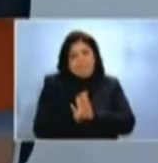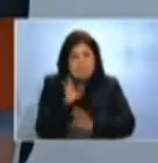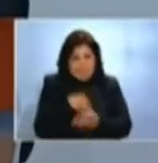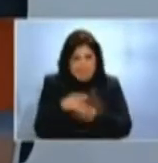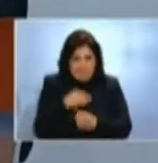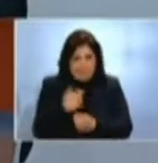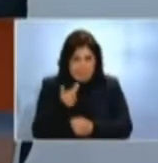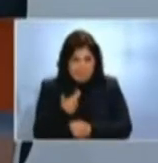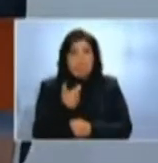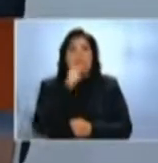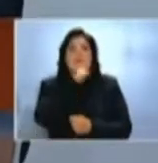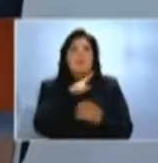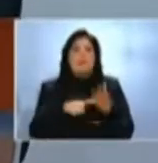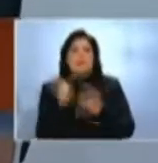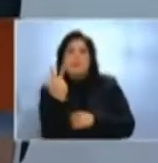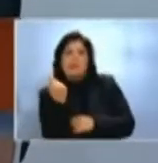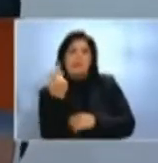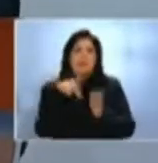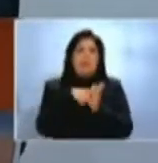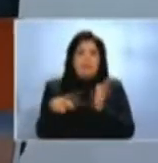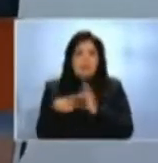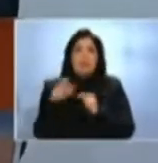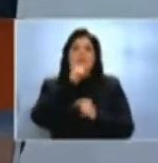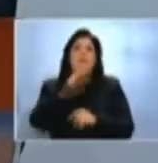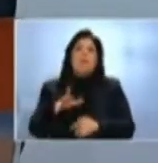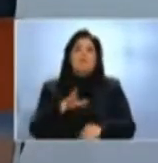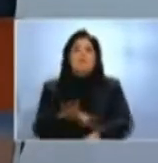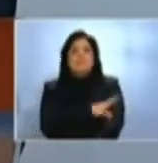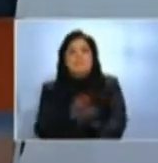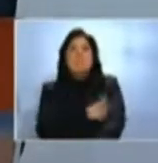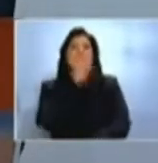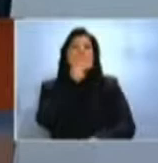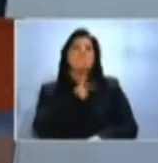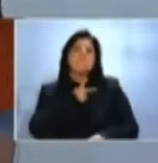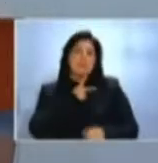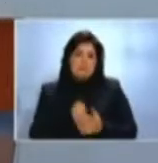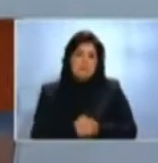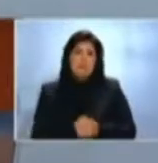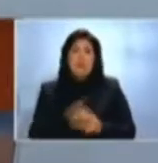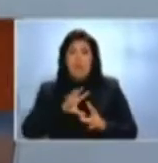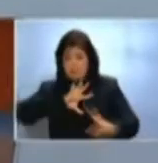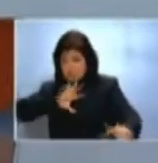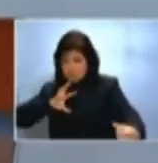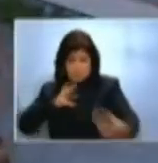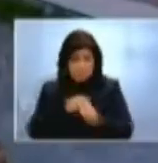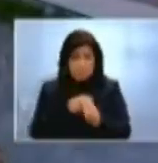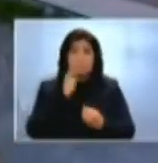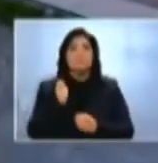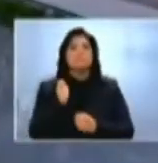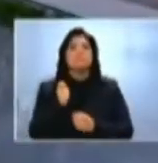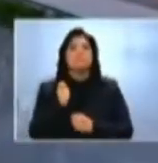con prestaciones por lo que el sueldo propuesto para el 2015 asciende a